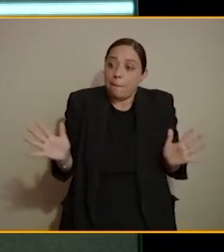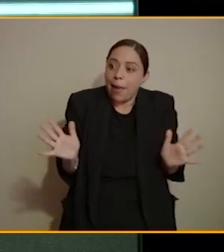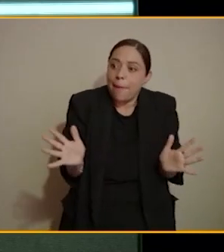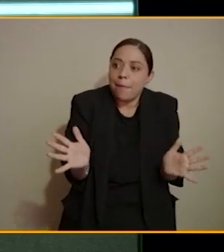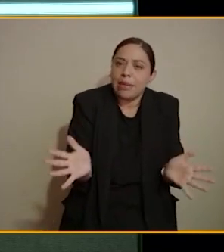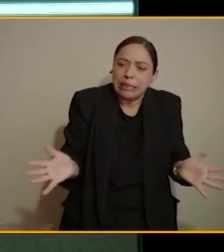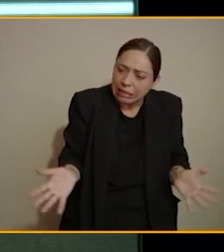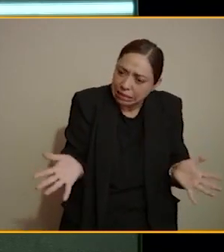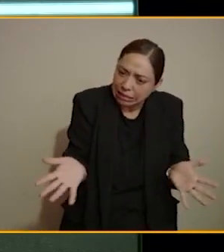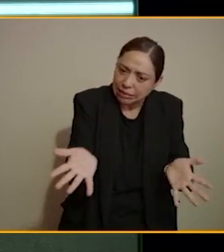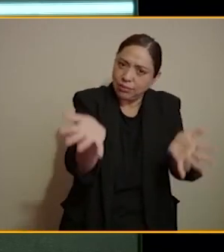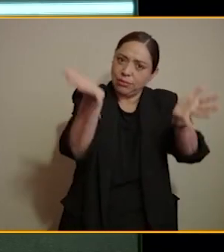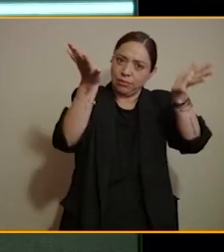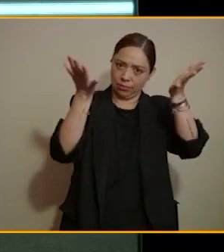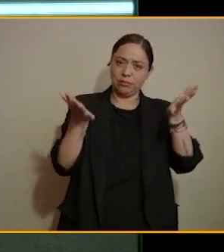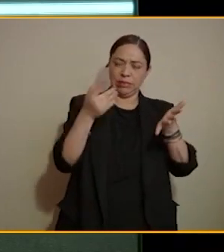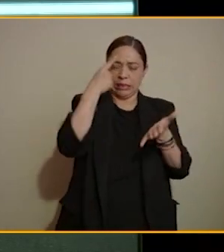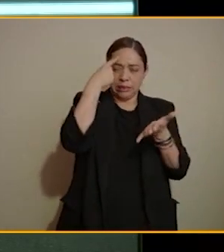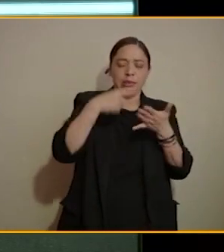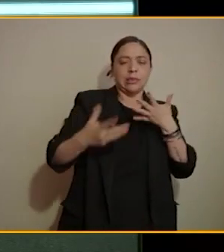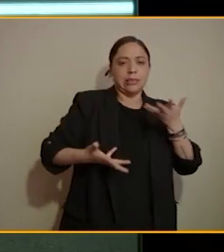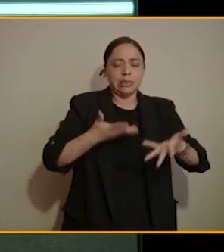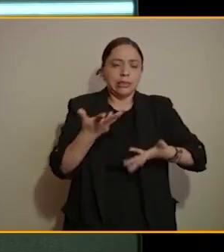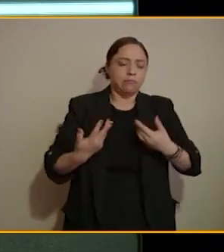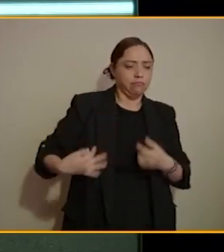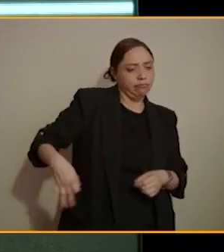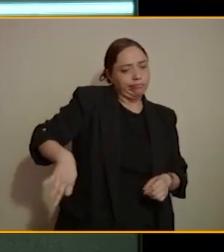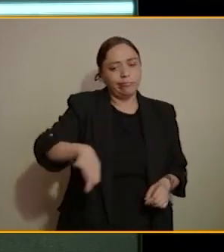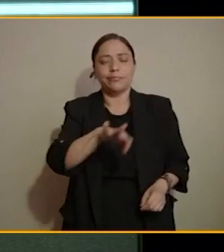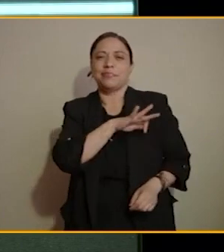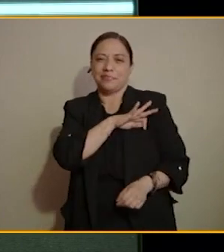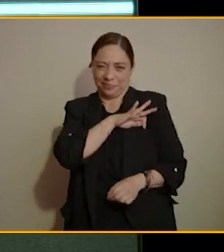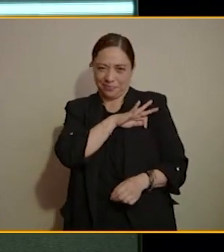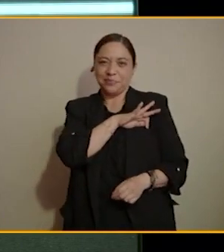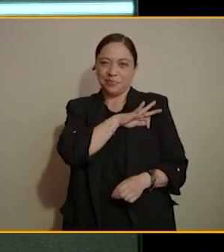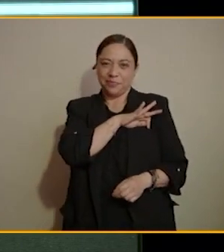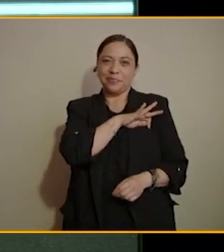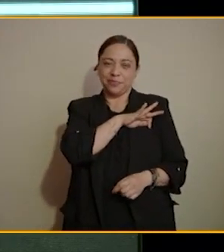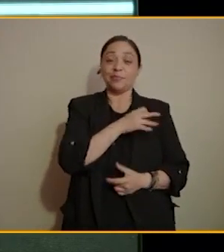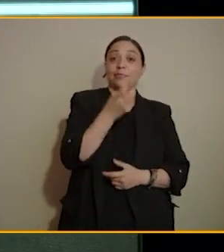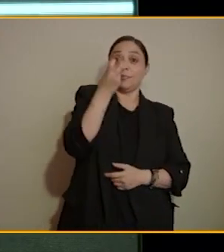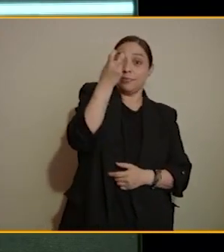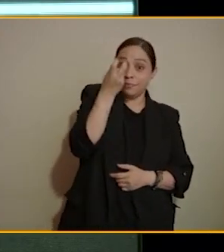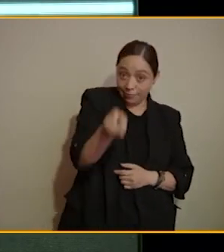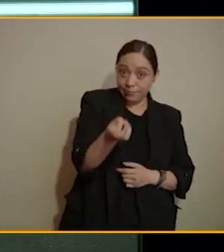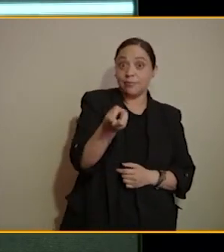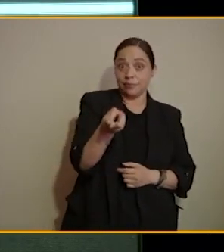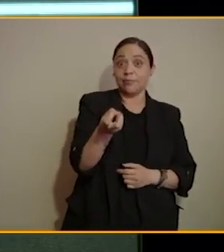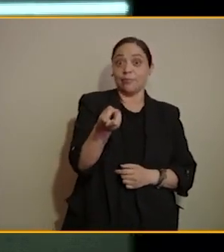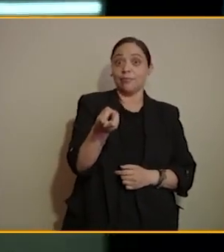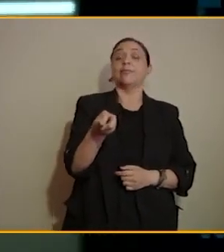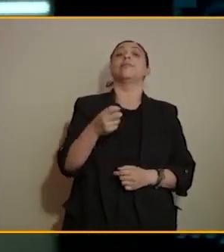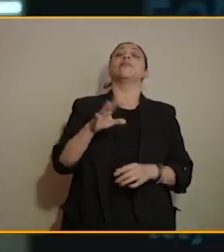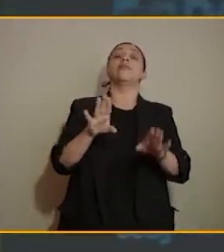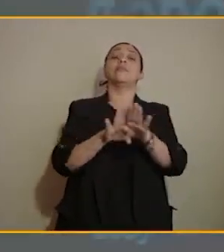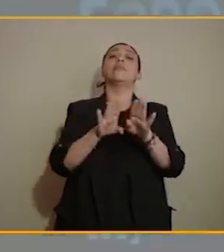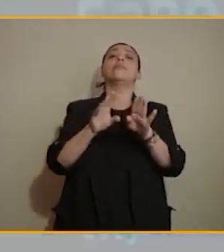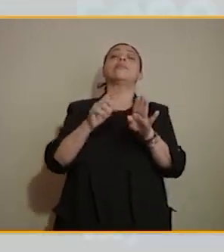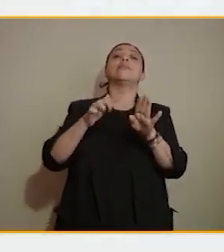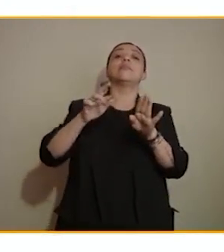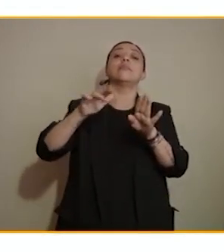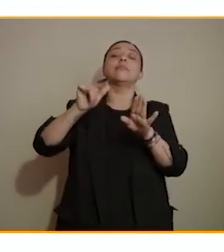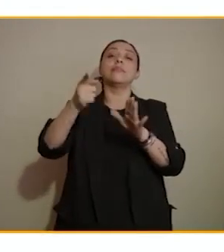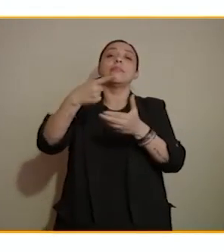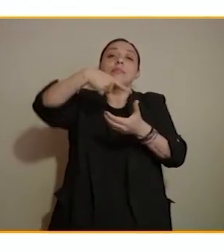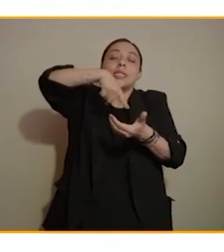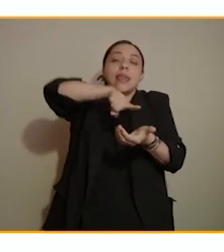y decir, híjole, creo que necesito volar, ¿no? Estos procesos también tienen mucho que ver con el upgrading dentro de las cadenas